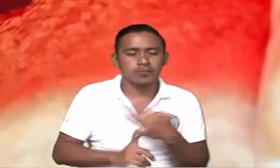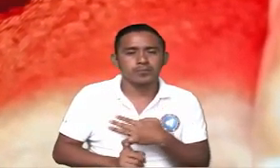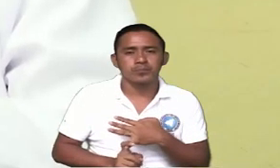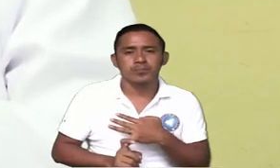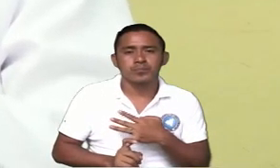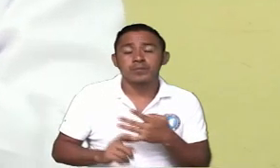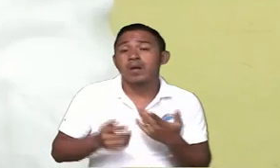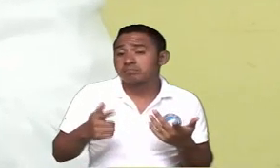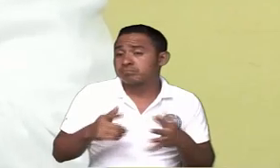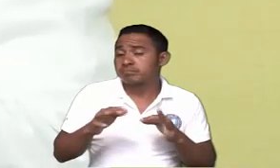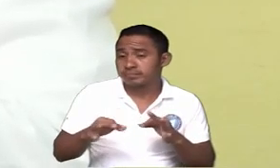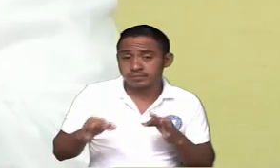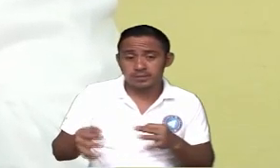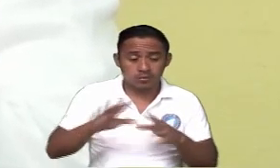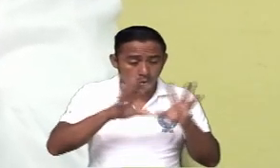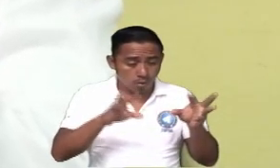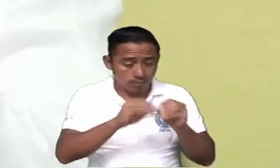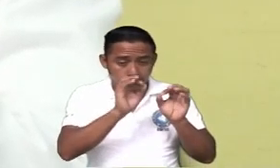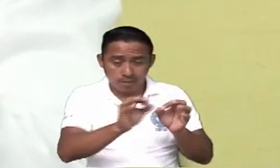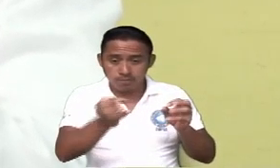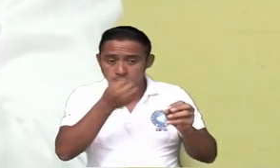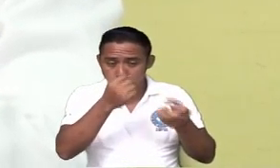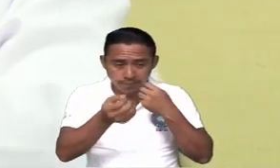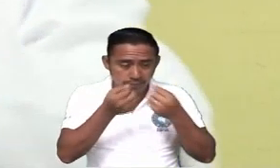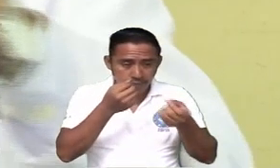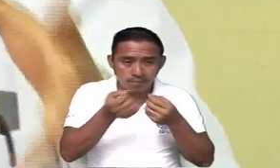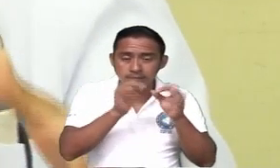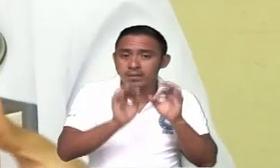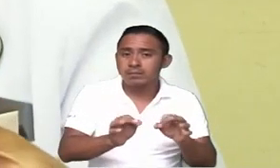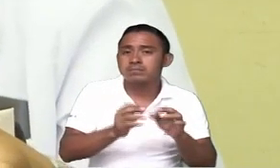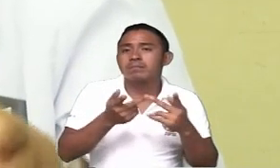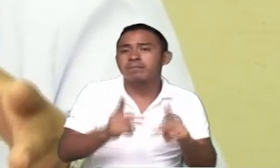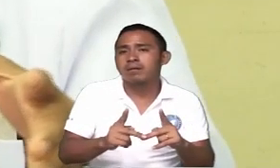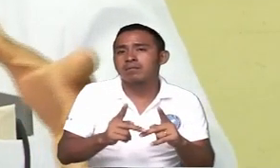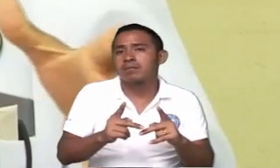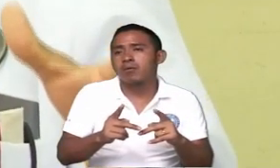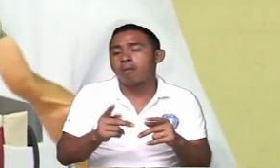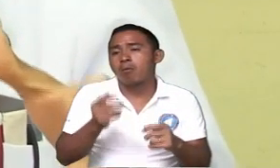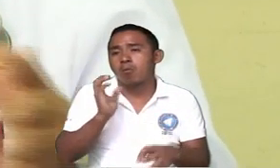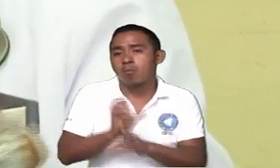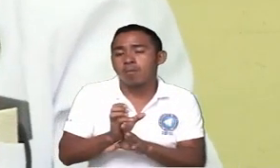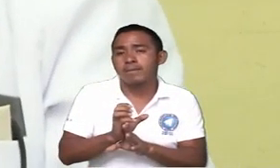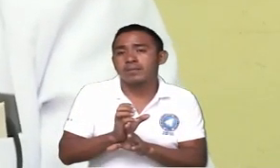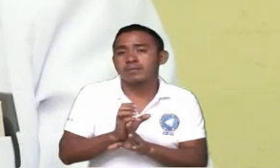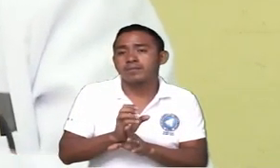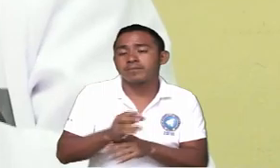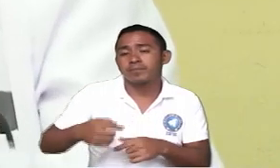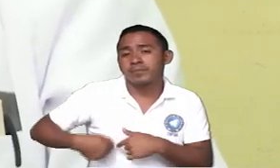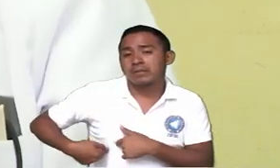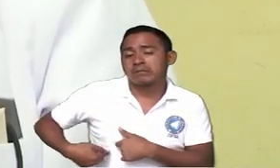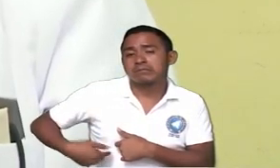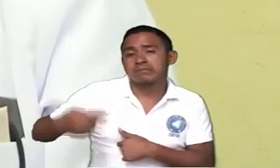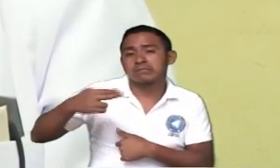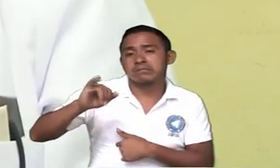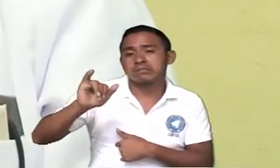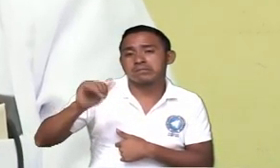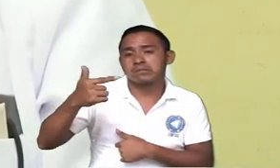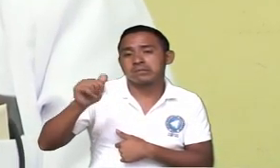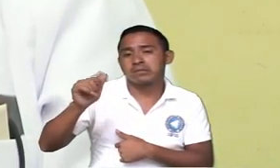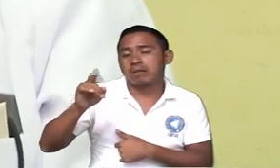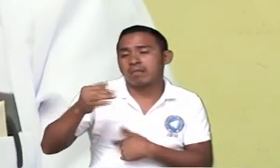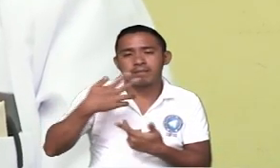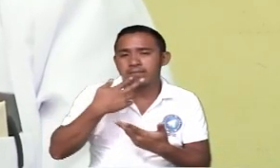aún que tenga buenos hábitos alimenticios, pero si la causa es por ejemplo el hígado, entonces no tendría ningún